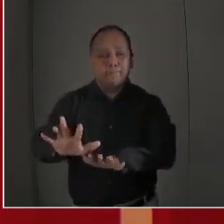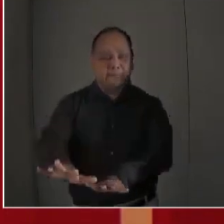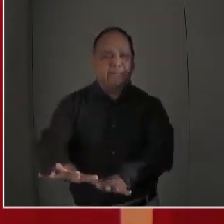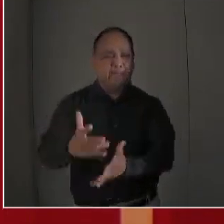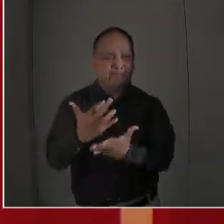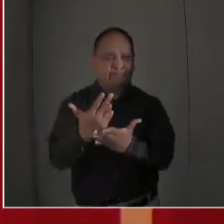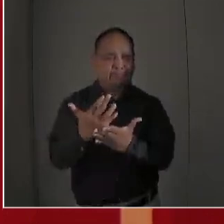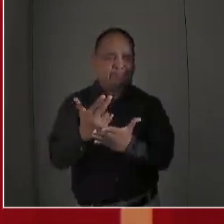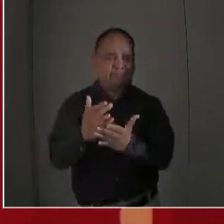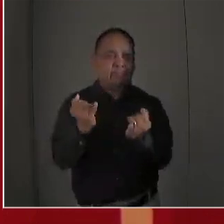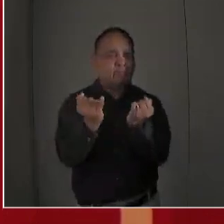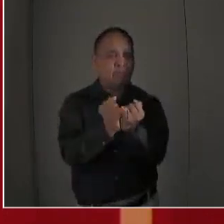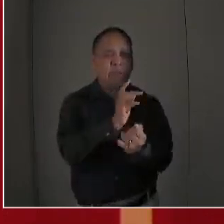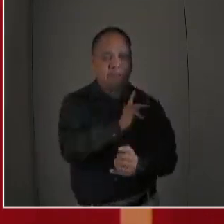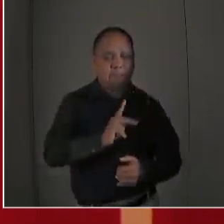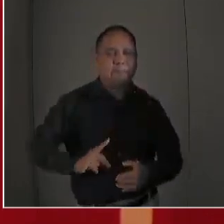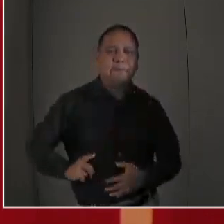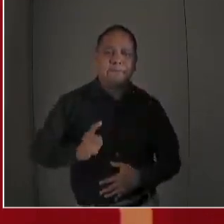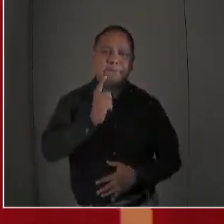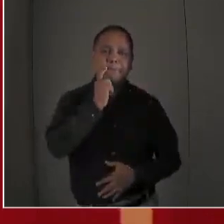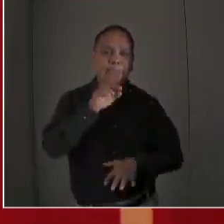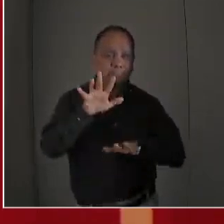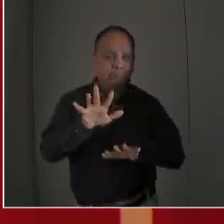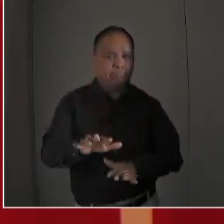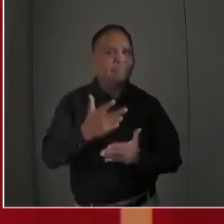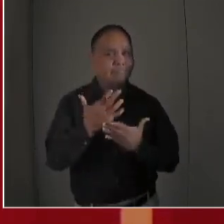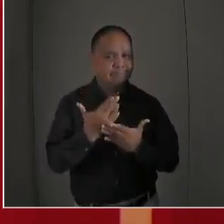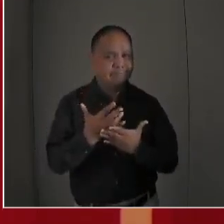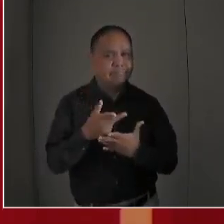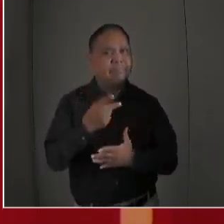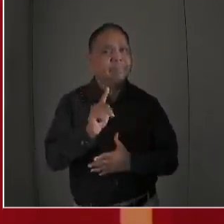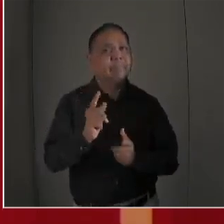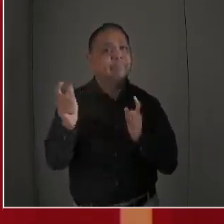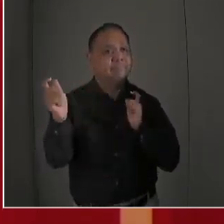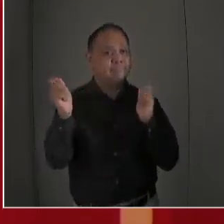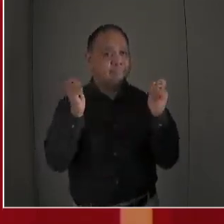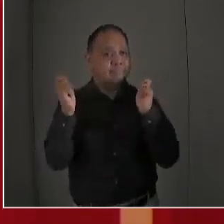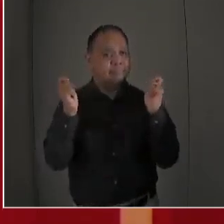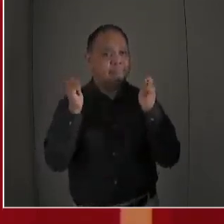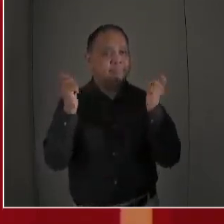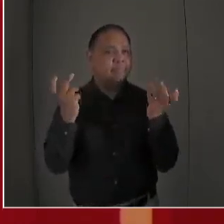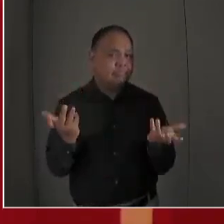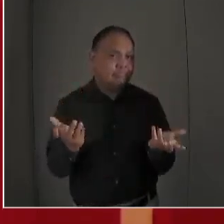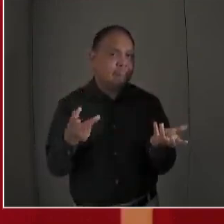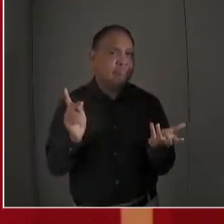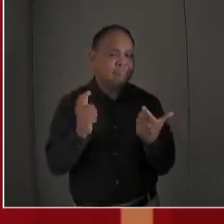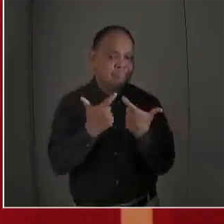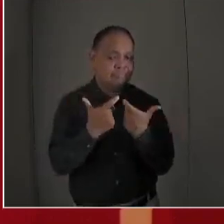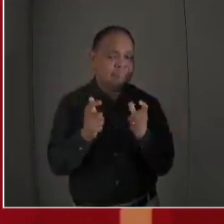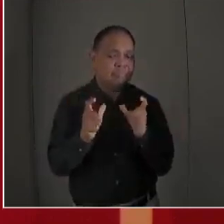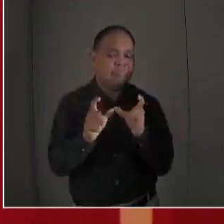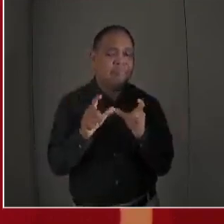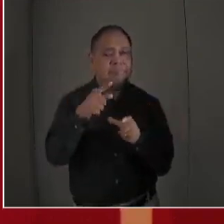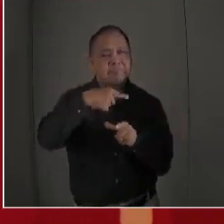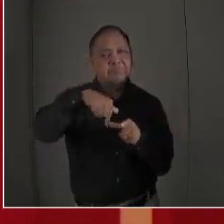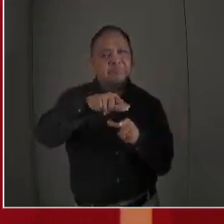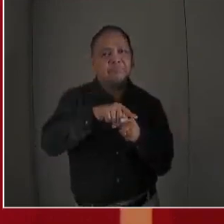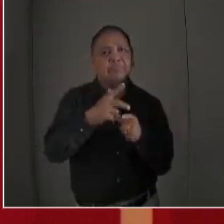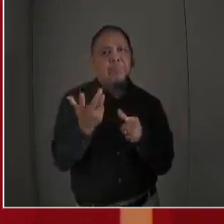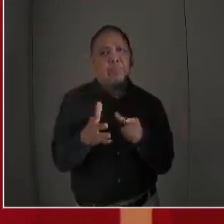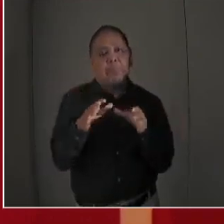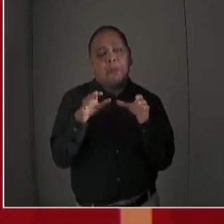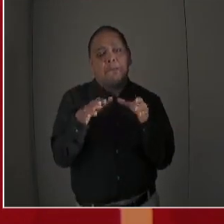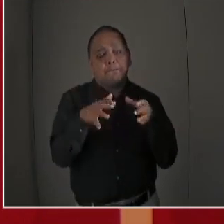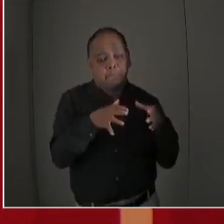Obrador, porque ahora, siendo presidenta, pues debe gobernar para todas y para todos, y partido, como lo dice bien su nombre, es